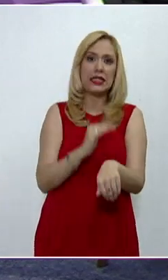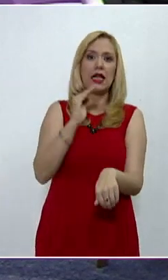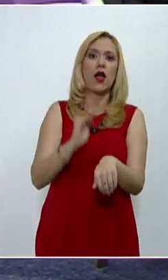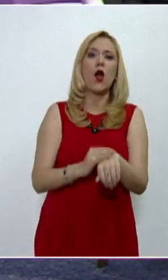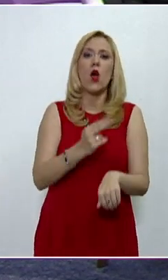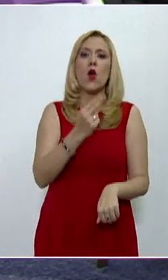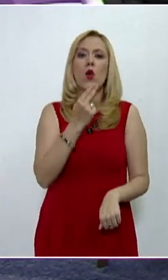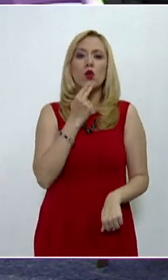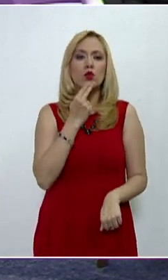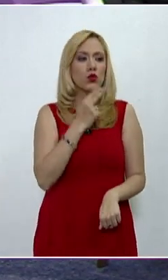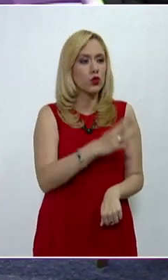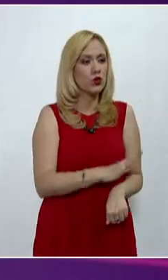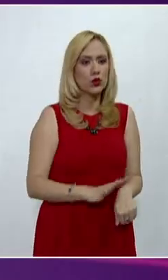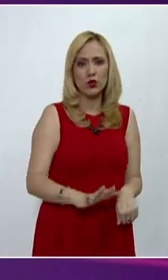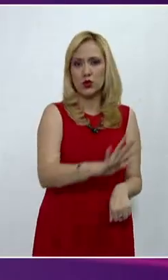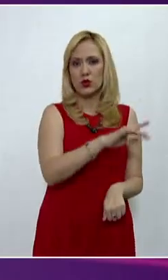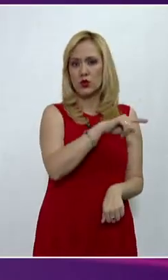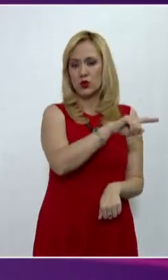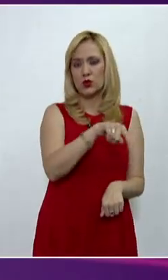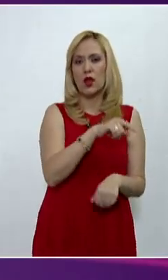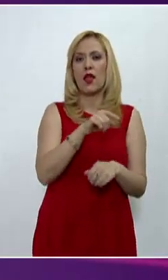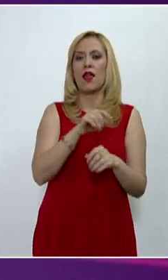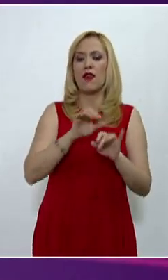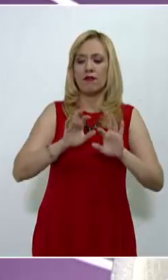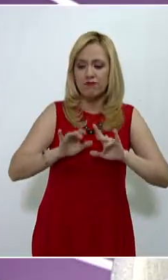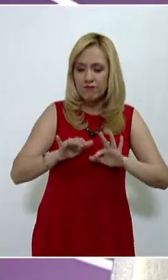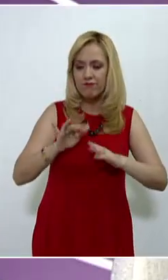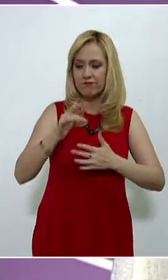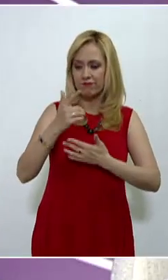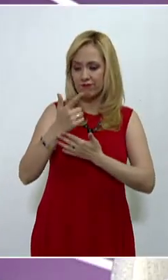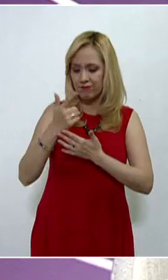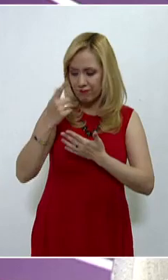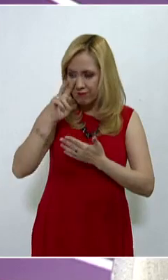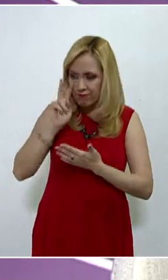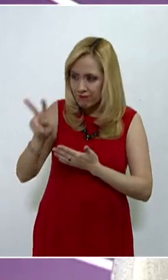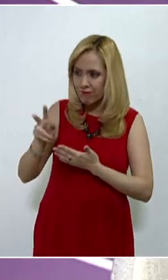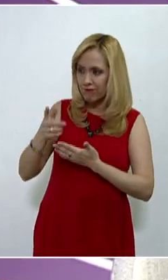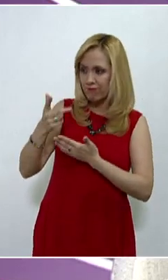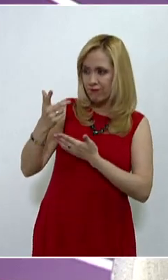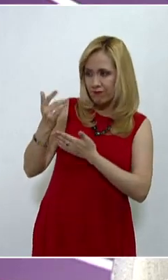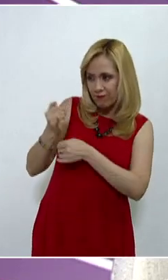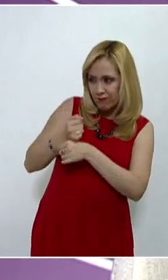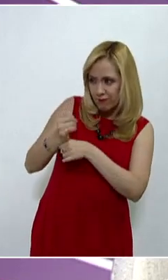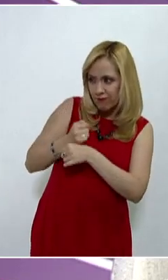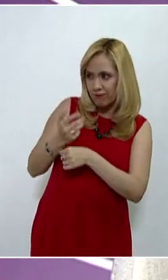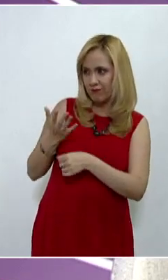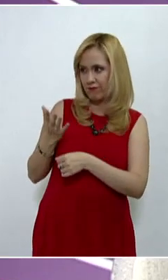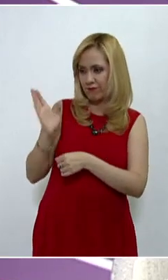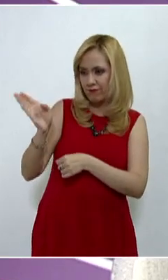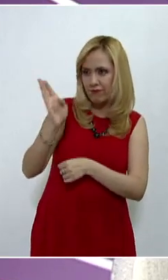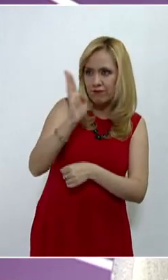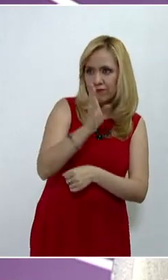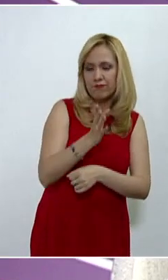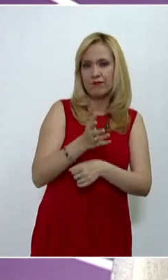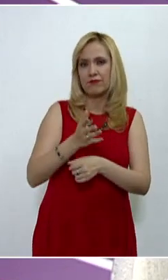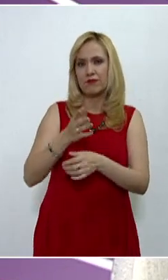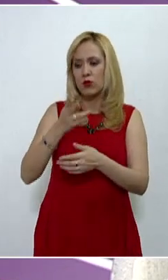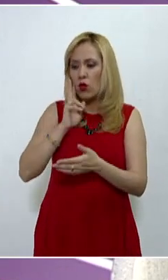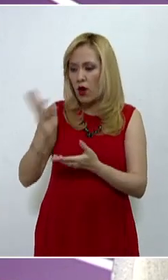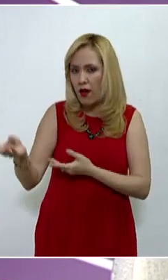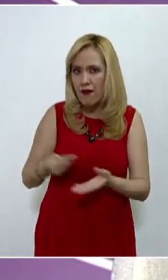recursos públicos, ¿no? Entonces, justamente esta unidad se encargaría de determinar, digamos, de todos los imputados, cuál es su